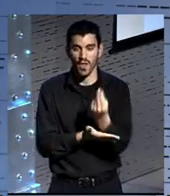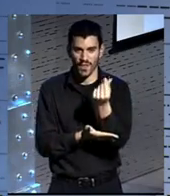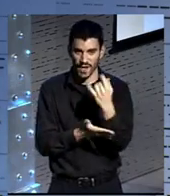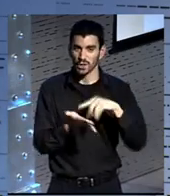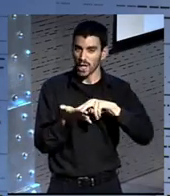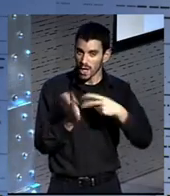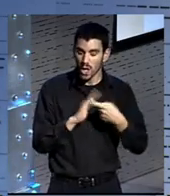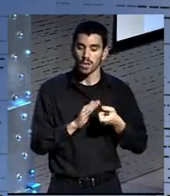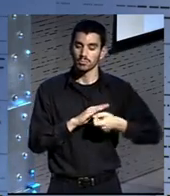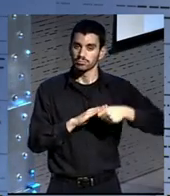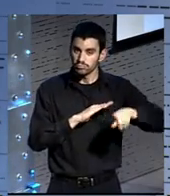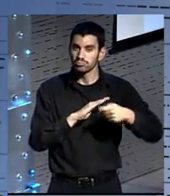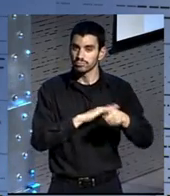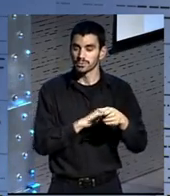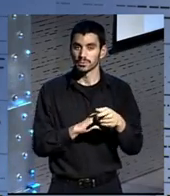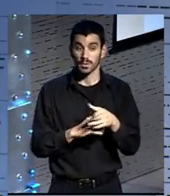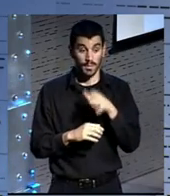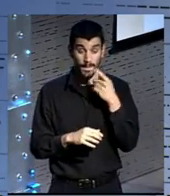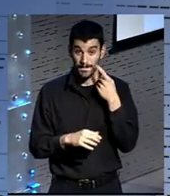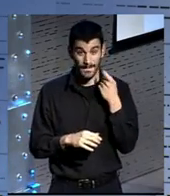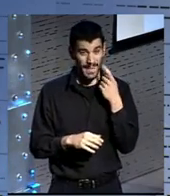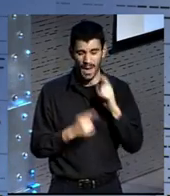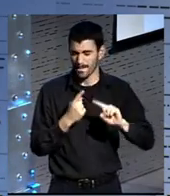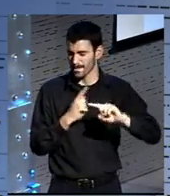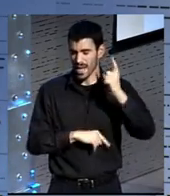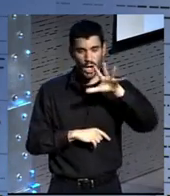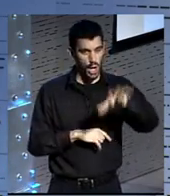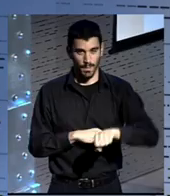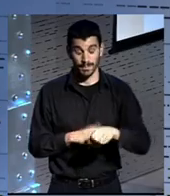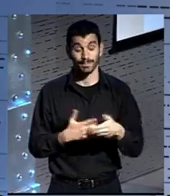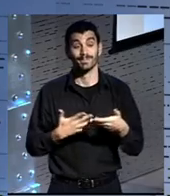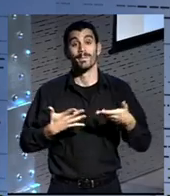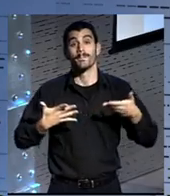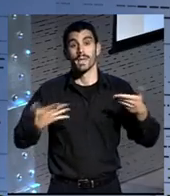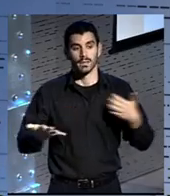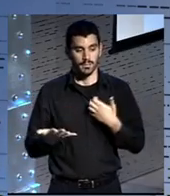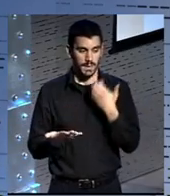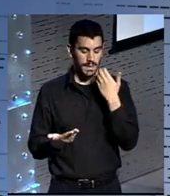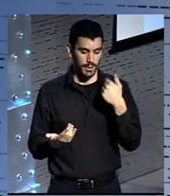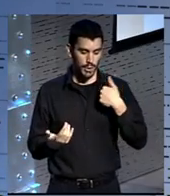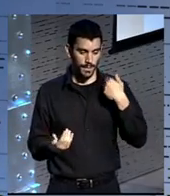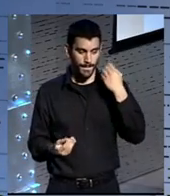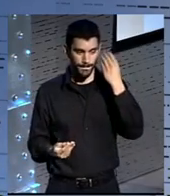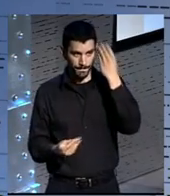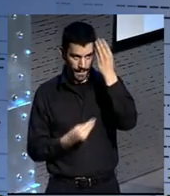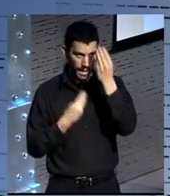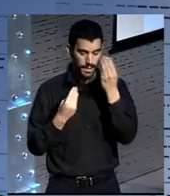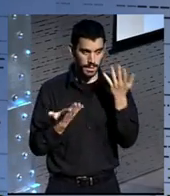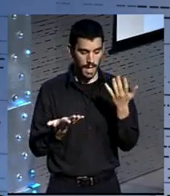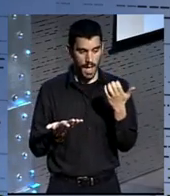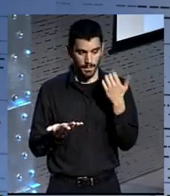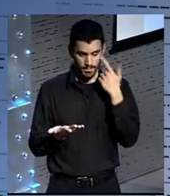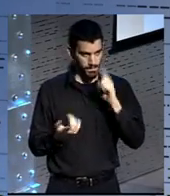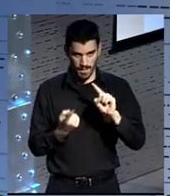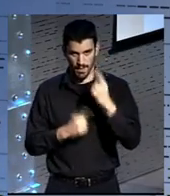es el principal consumidor de estos bienes y servicios, pero probablemente, si asumimos como ciertas